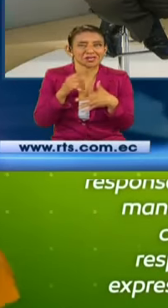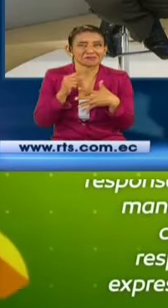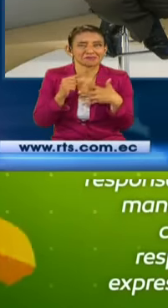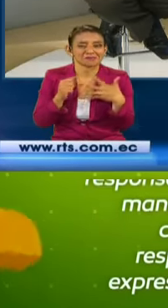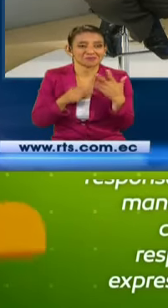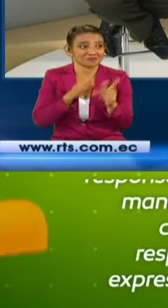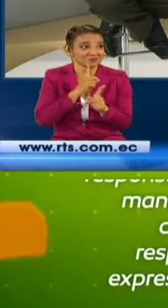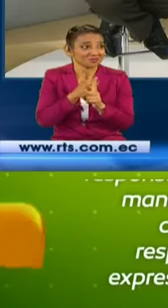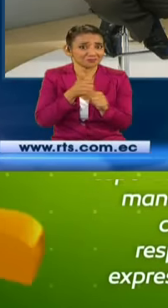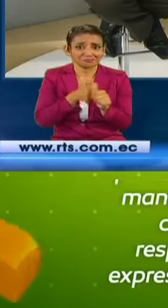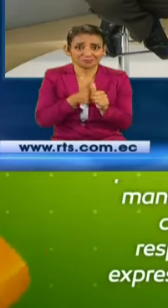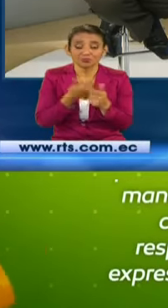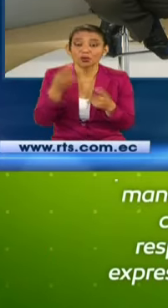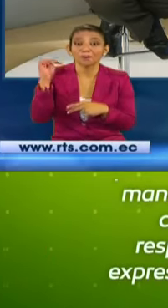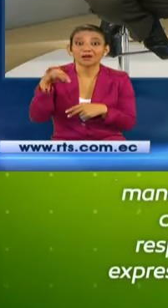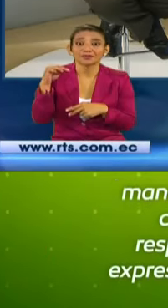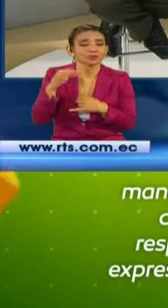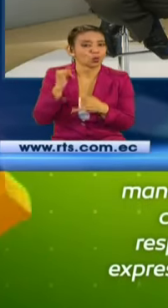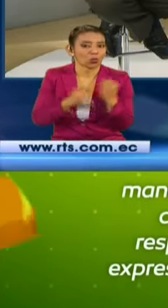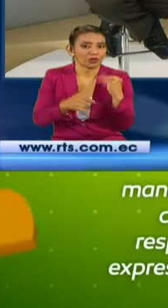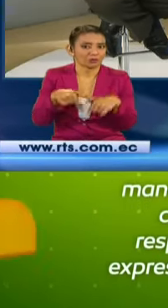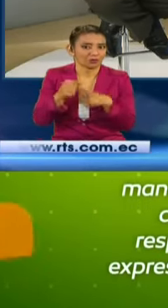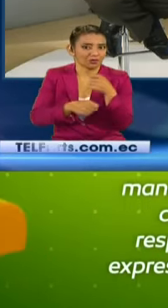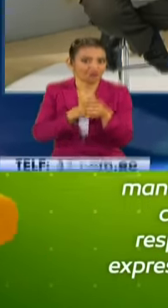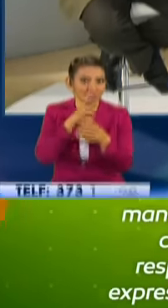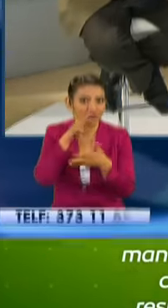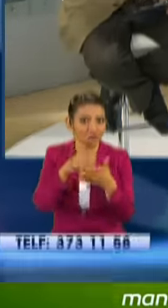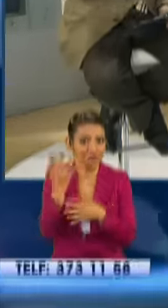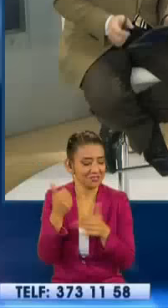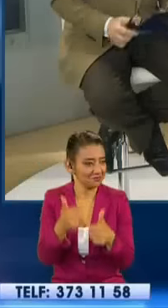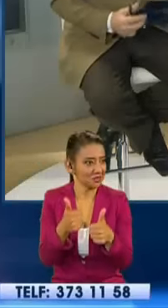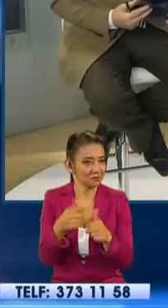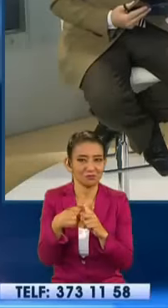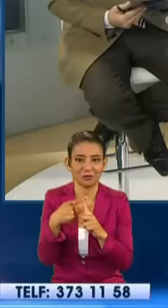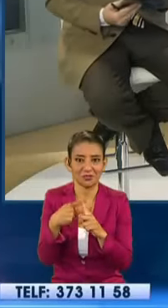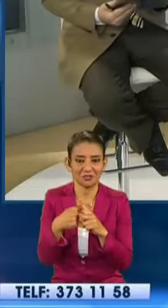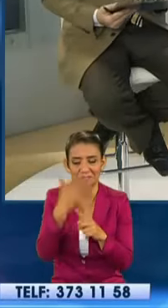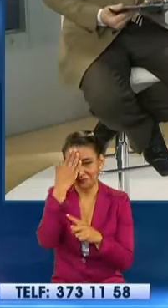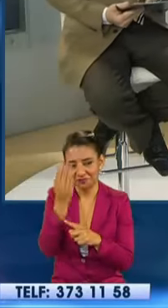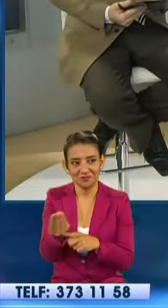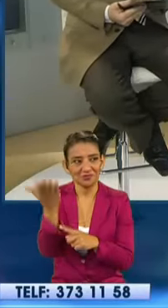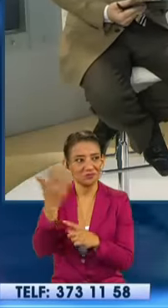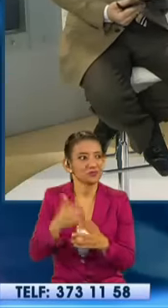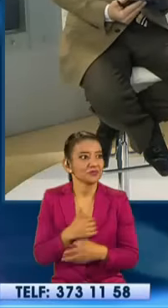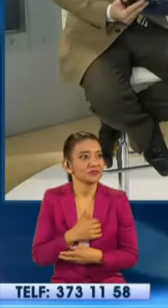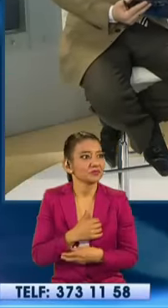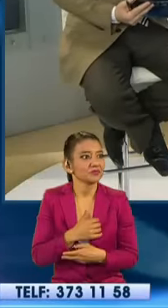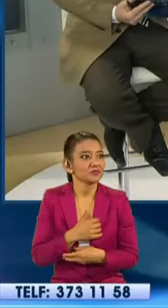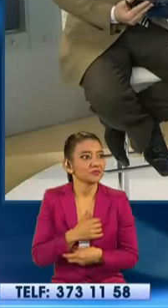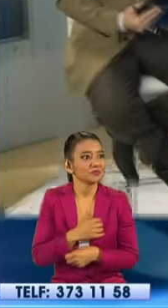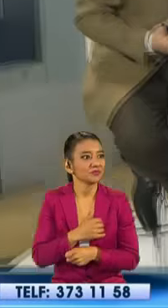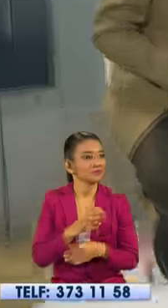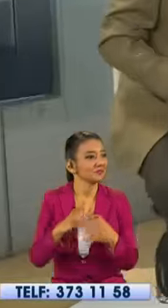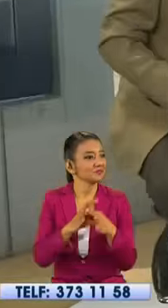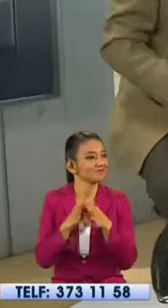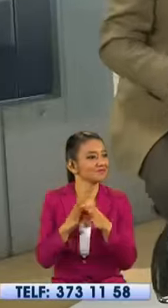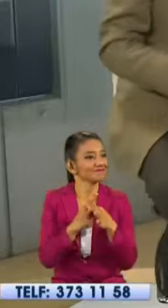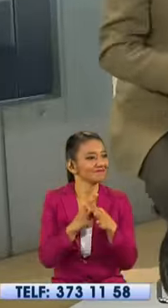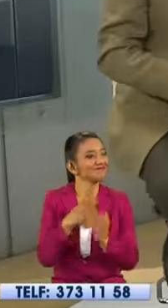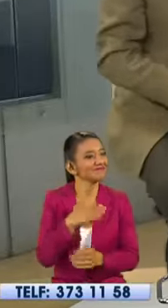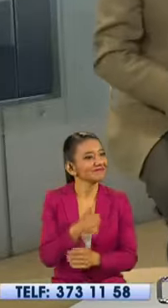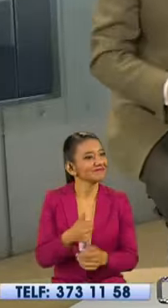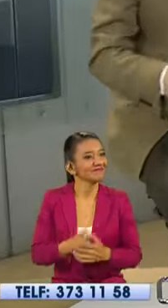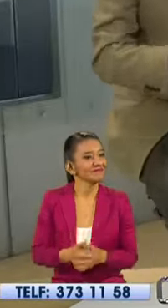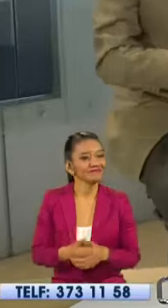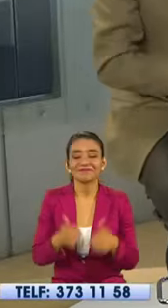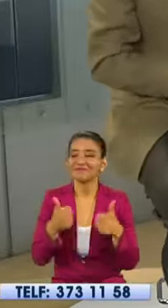y es el último martes del año, así que hay que vivirlo intensamente. Renan, buen camino para ti. Gracias. Perito, bienita, ¿cómo estamos? Muy bien,